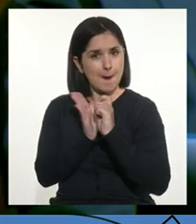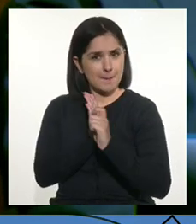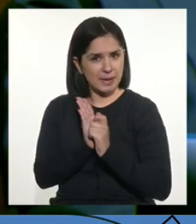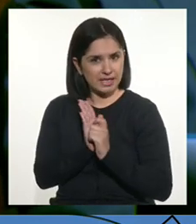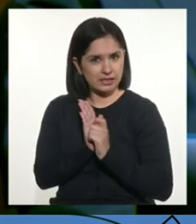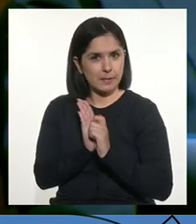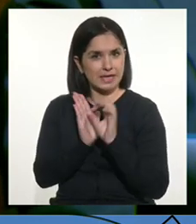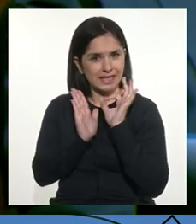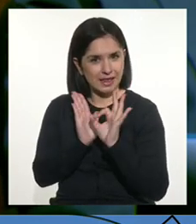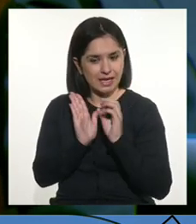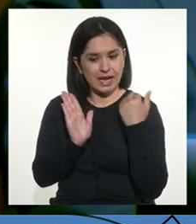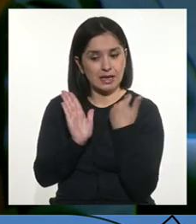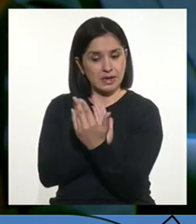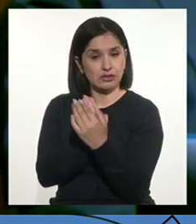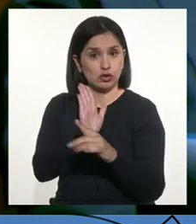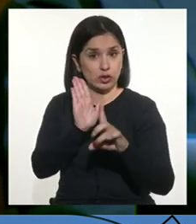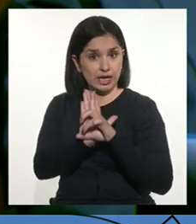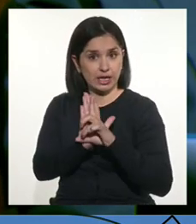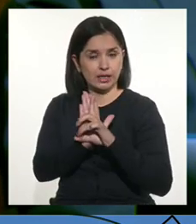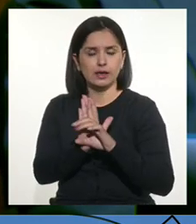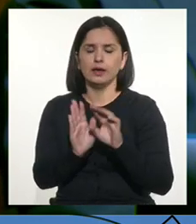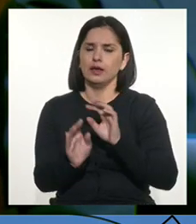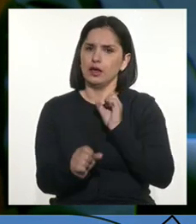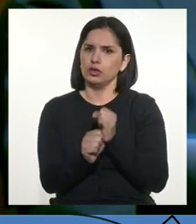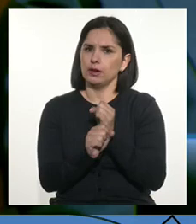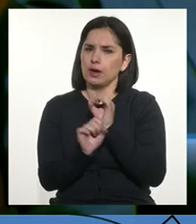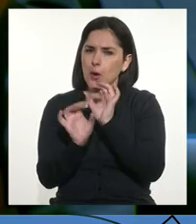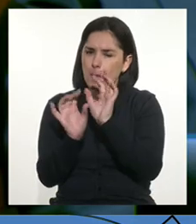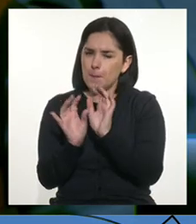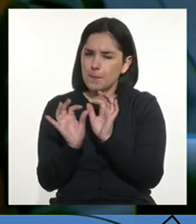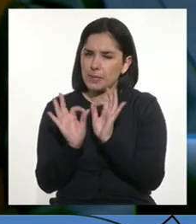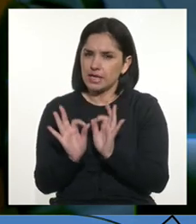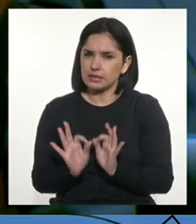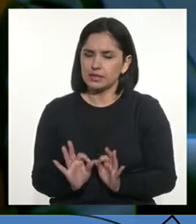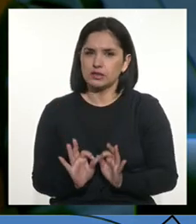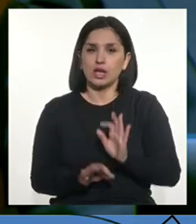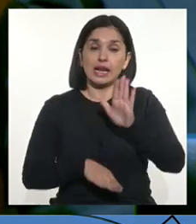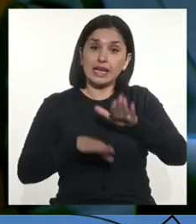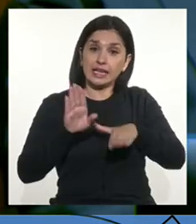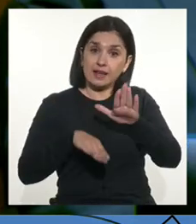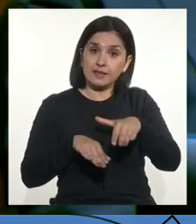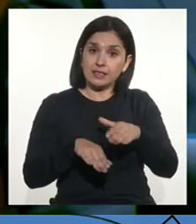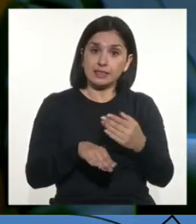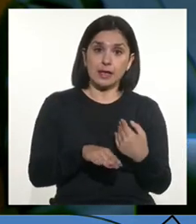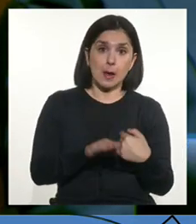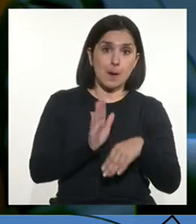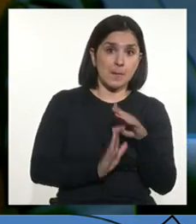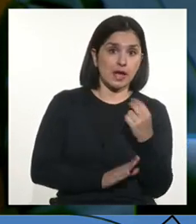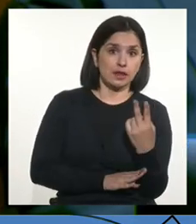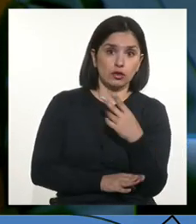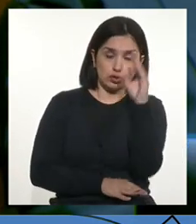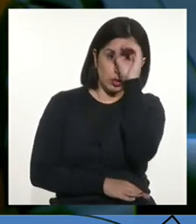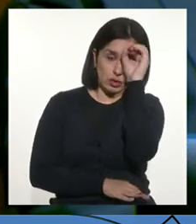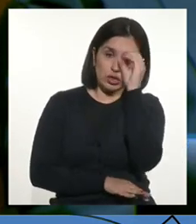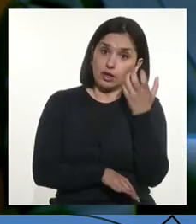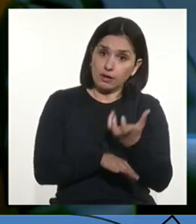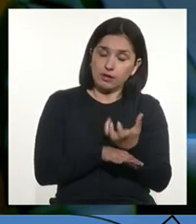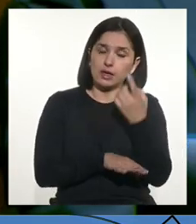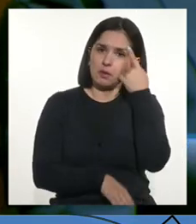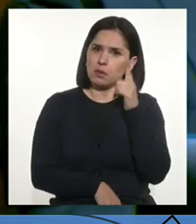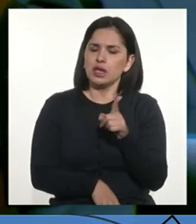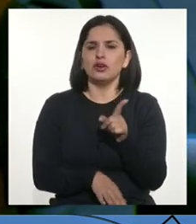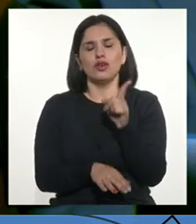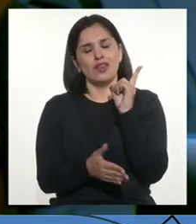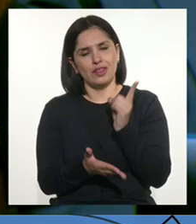trabajo muy preciso en el que van a ver muchas veces más de dos opiniones pero que tenemos que ser capaces